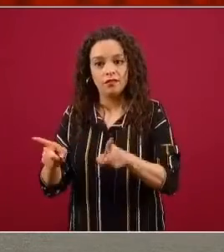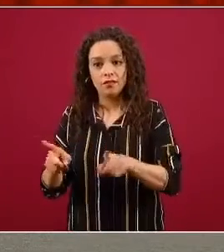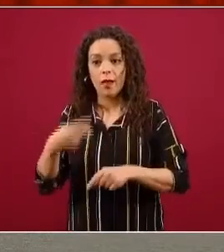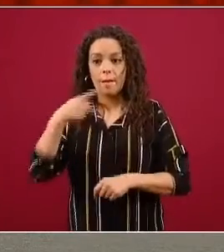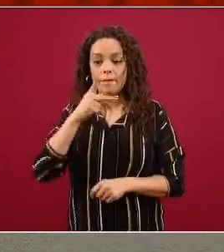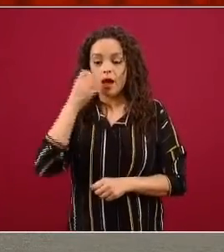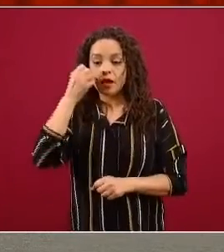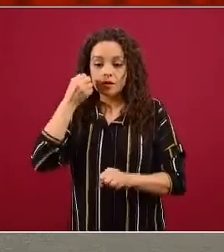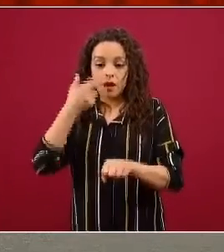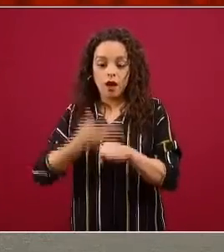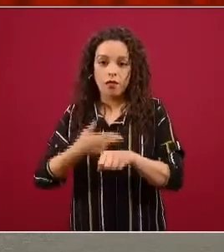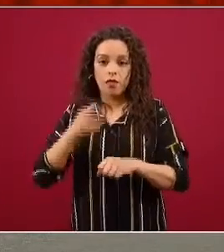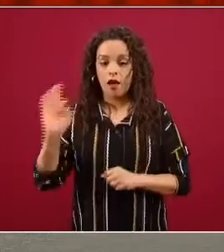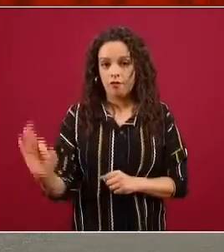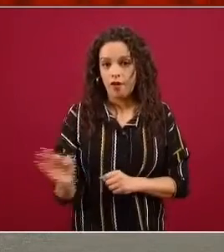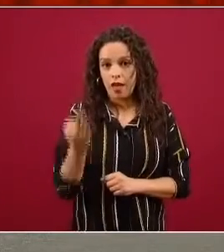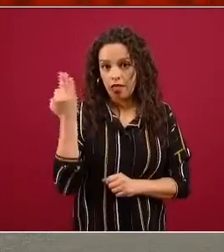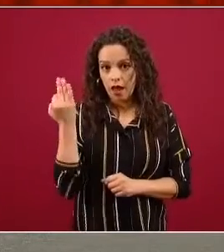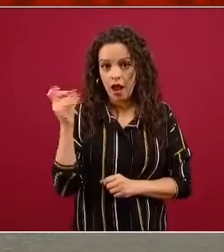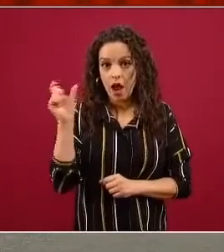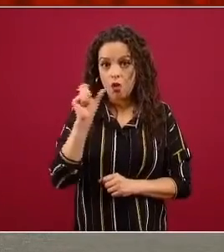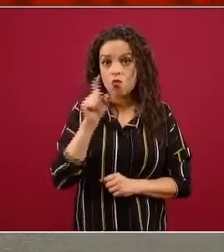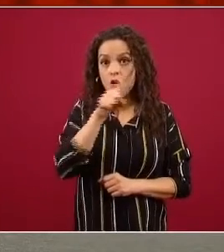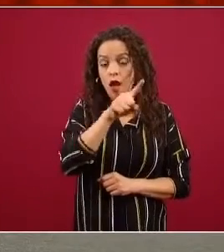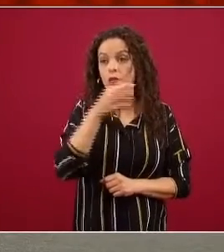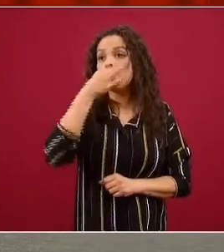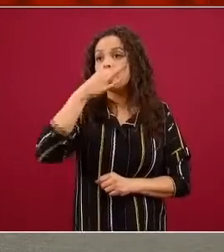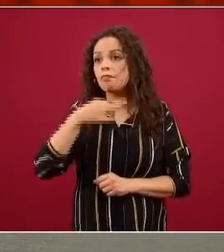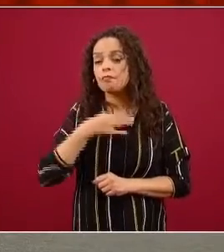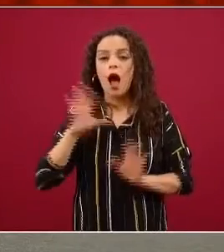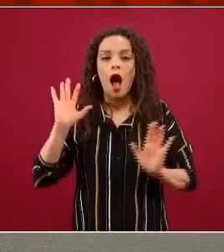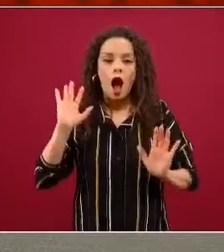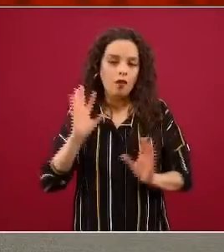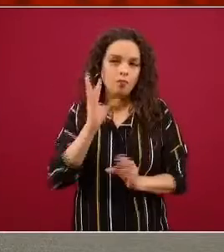Secretaría Federal. Cuando lo han hecho, pues agradecemos ese gesto.